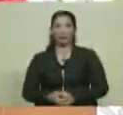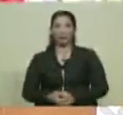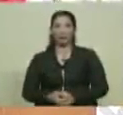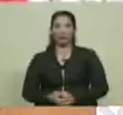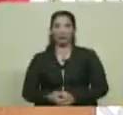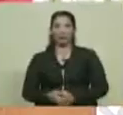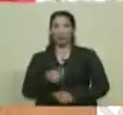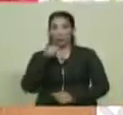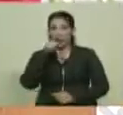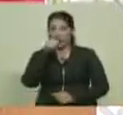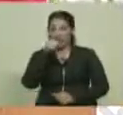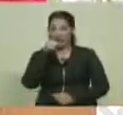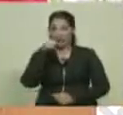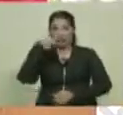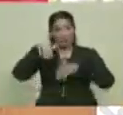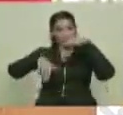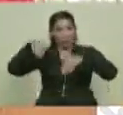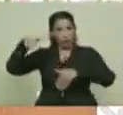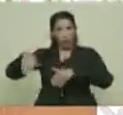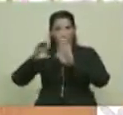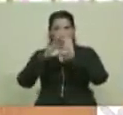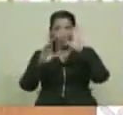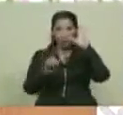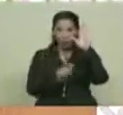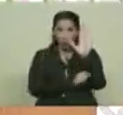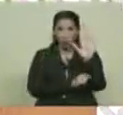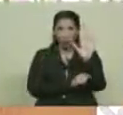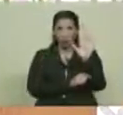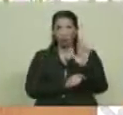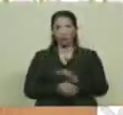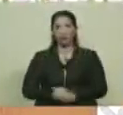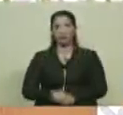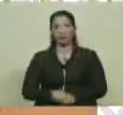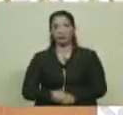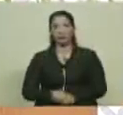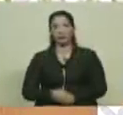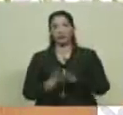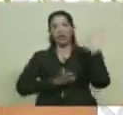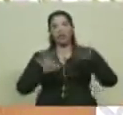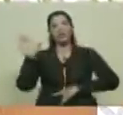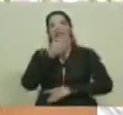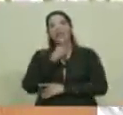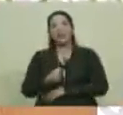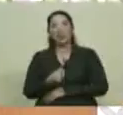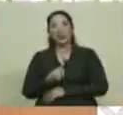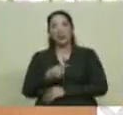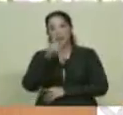en referéndum, esta constitución, fue un 15 de diciembre del año